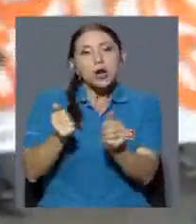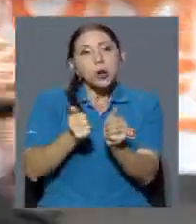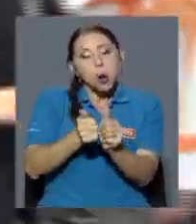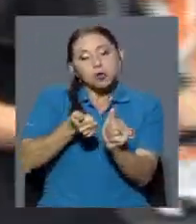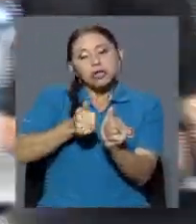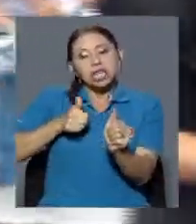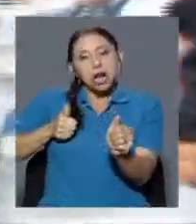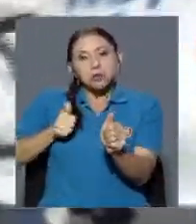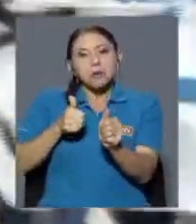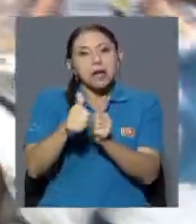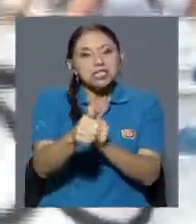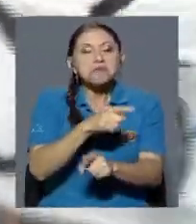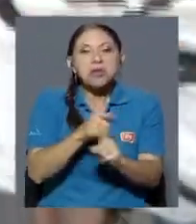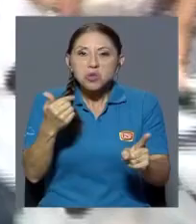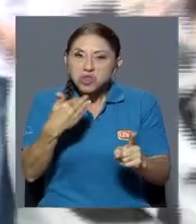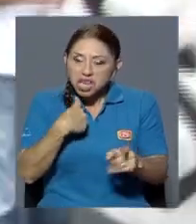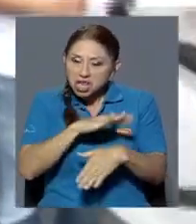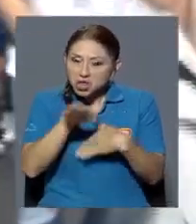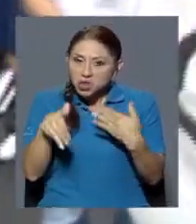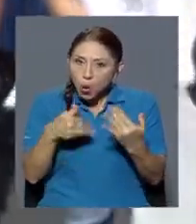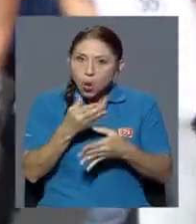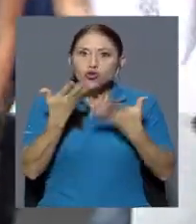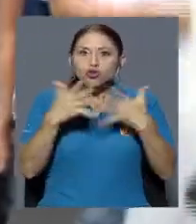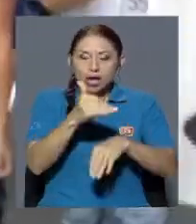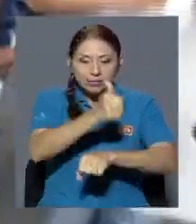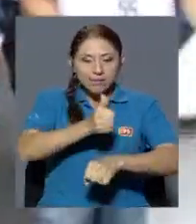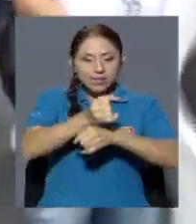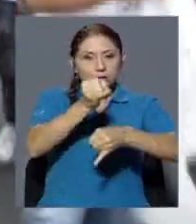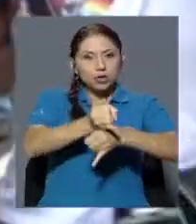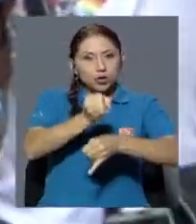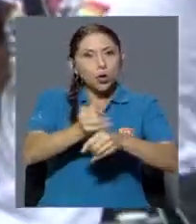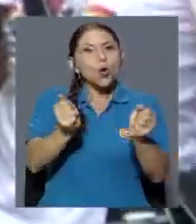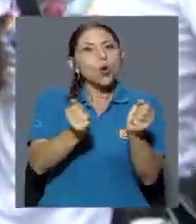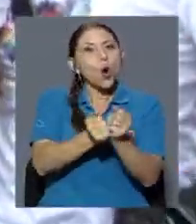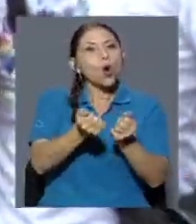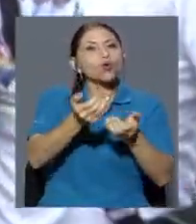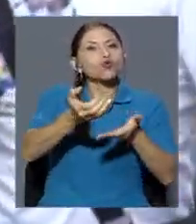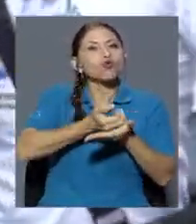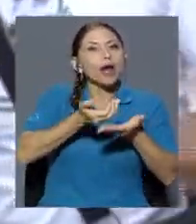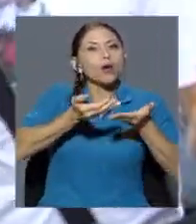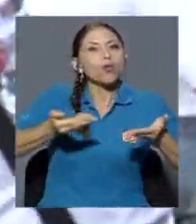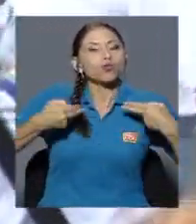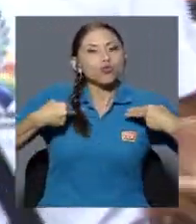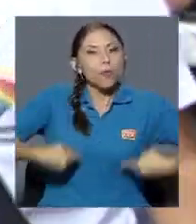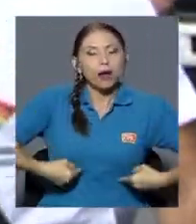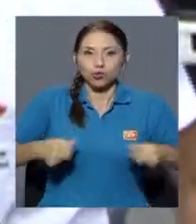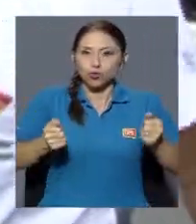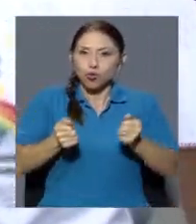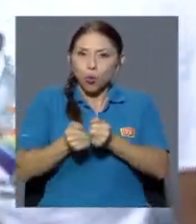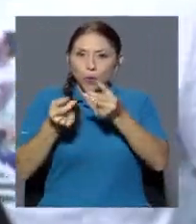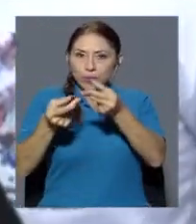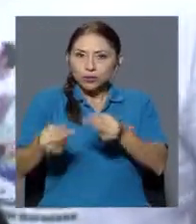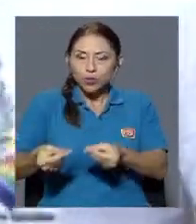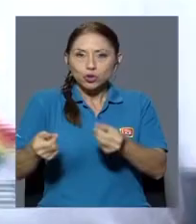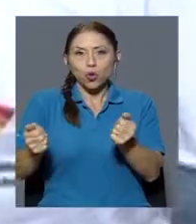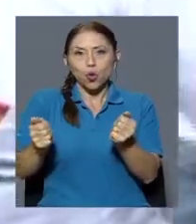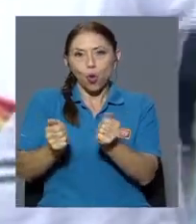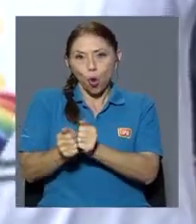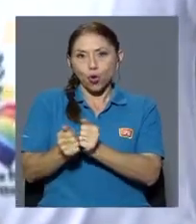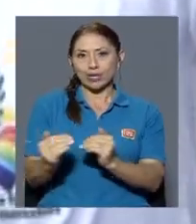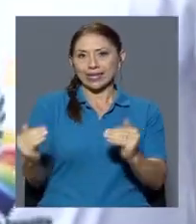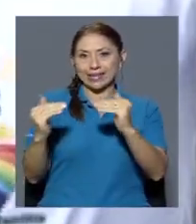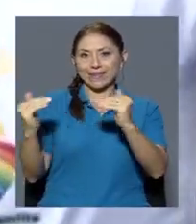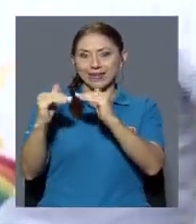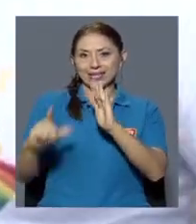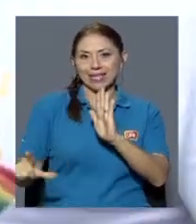institucionalidad con recursos humanos con presupuestos con una serie de facultades legales que le otorga la